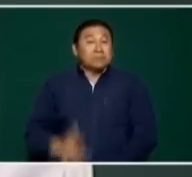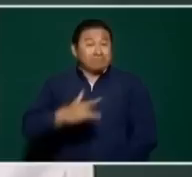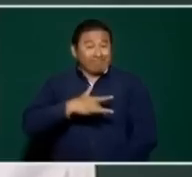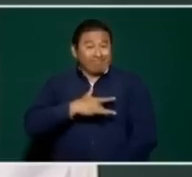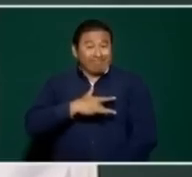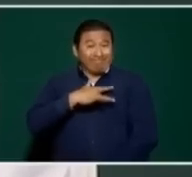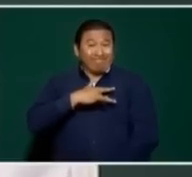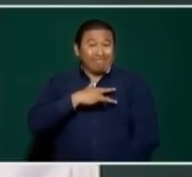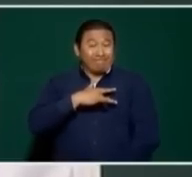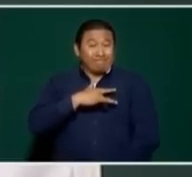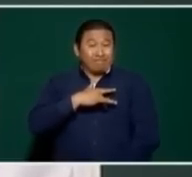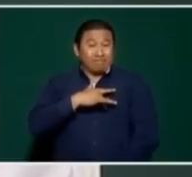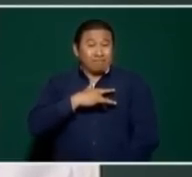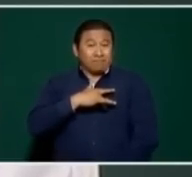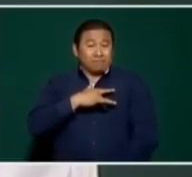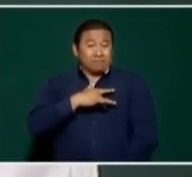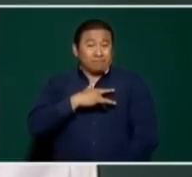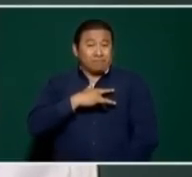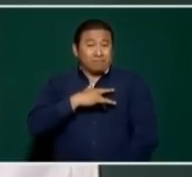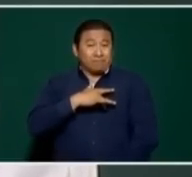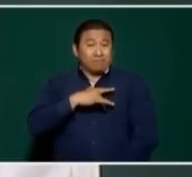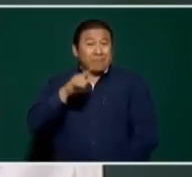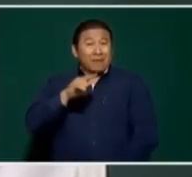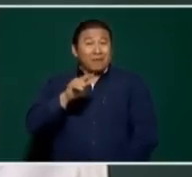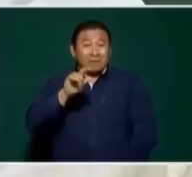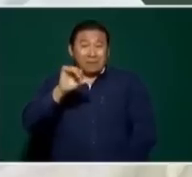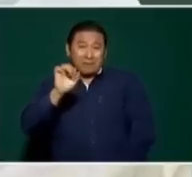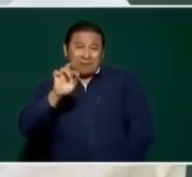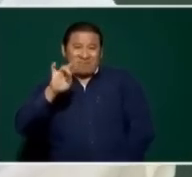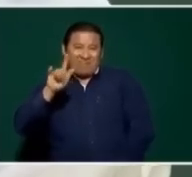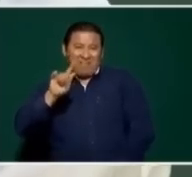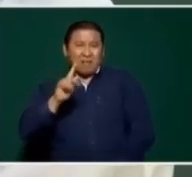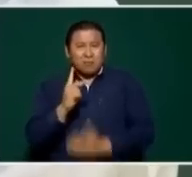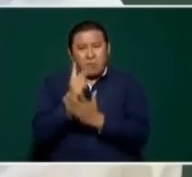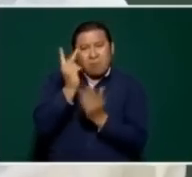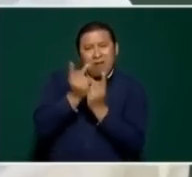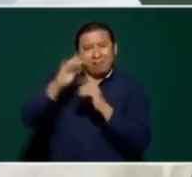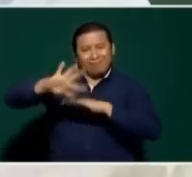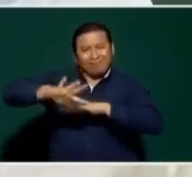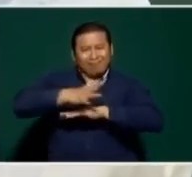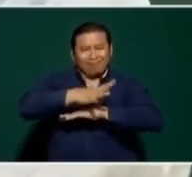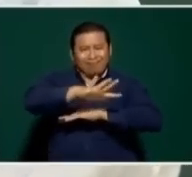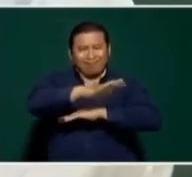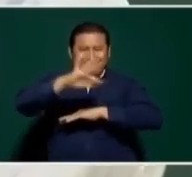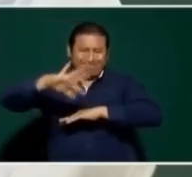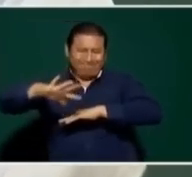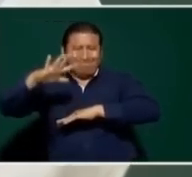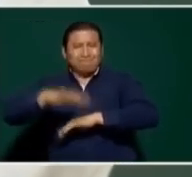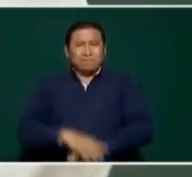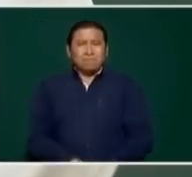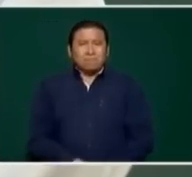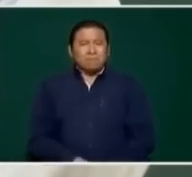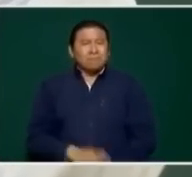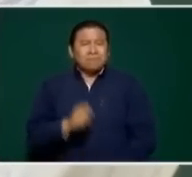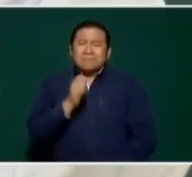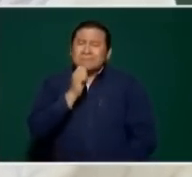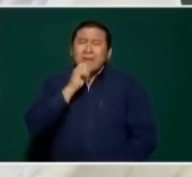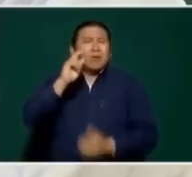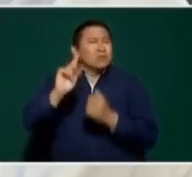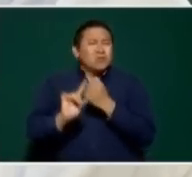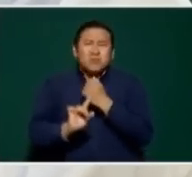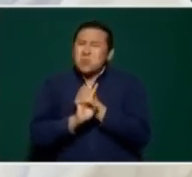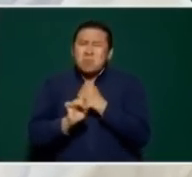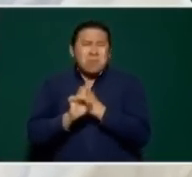siento, en el caso del sargazo, repito que no es un